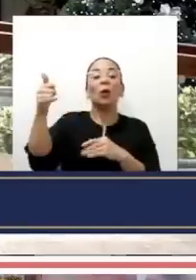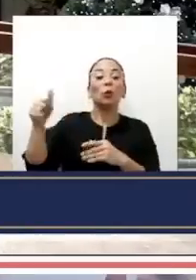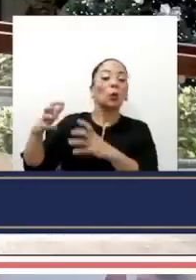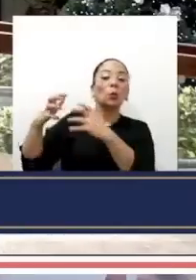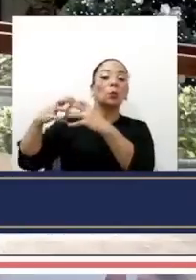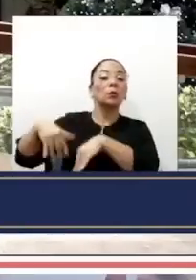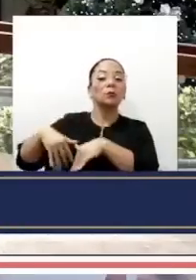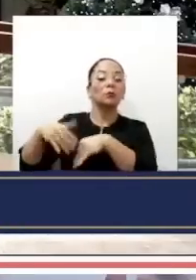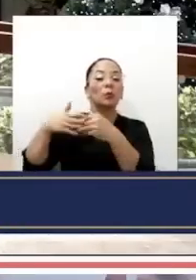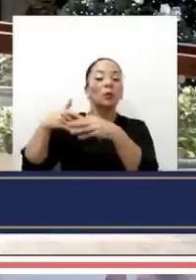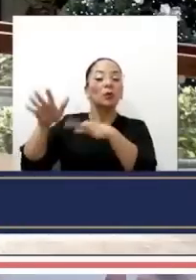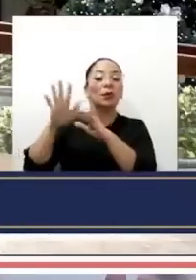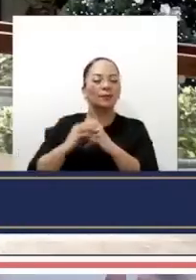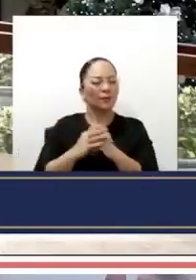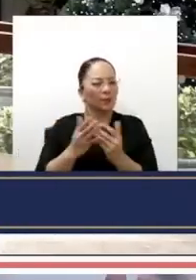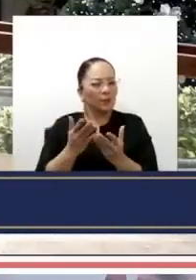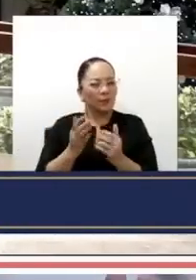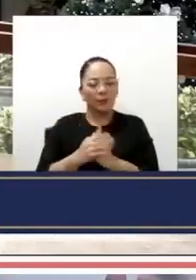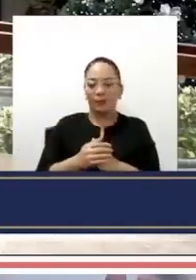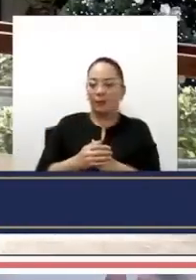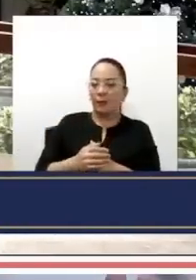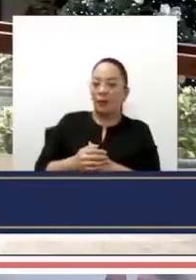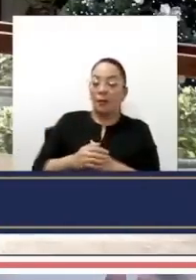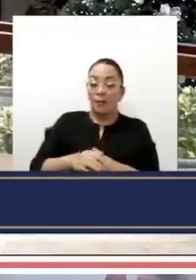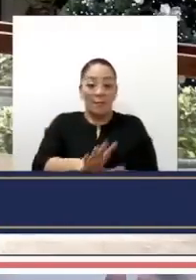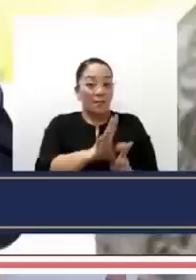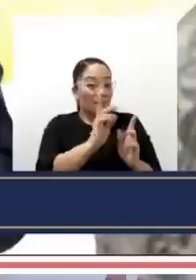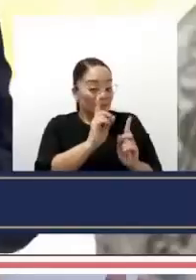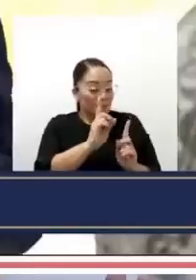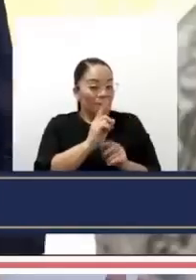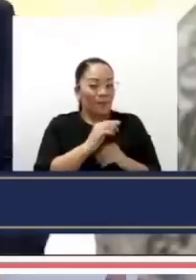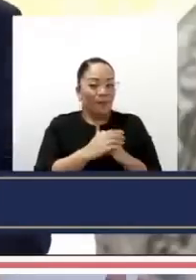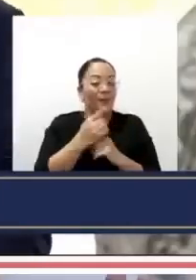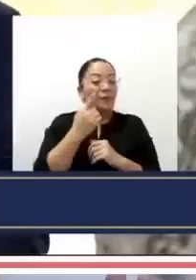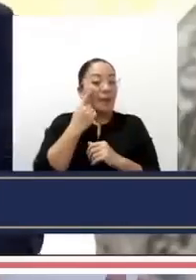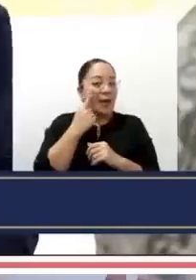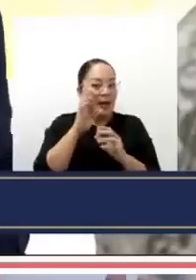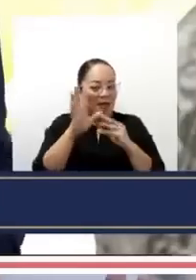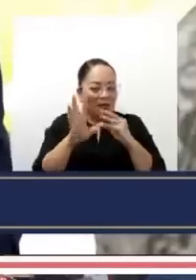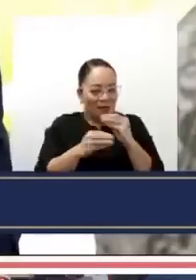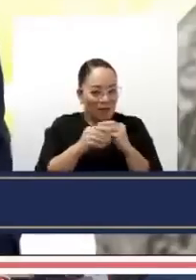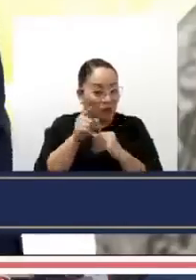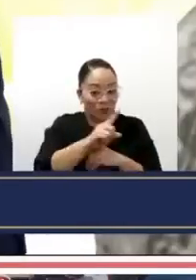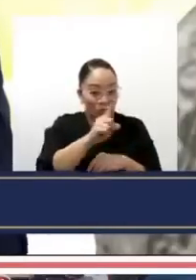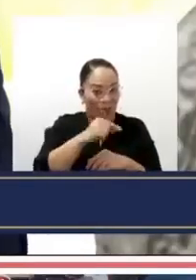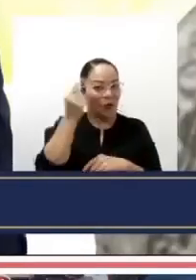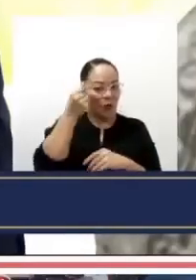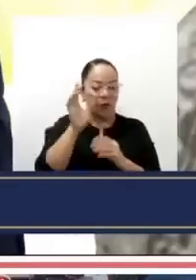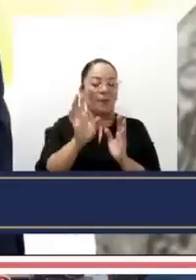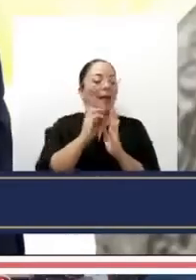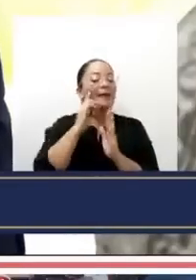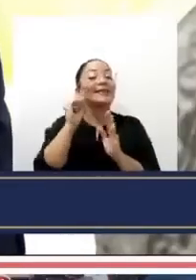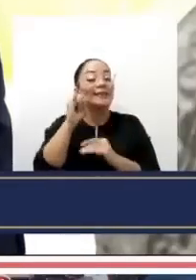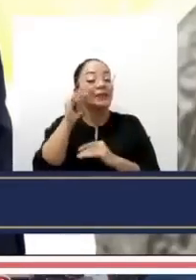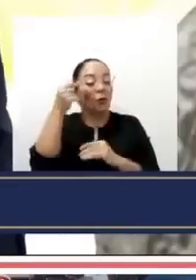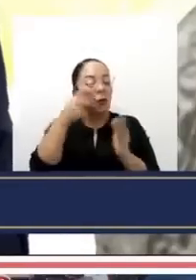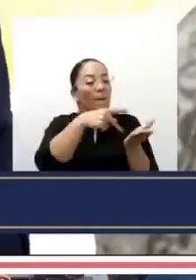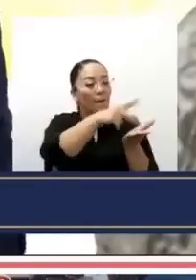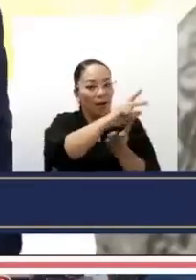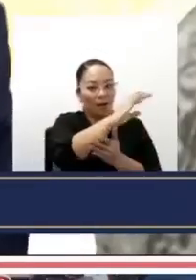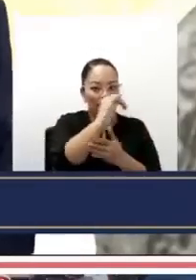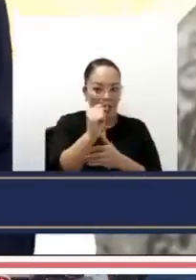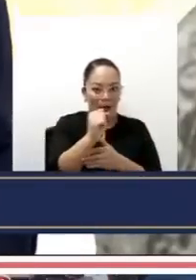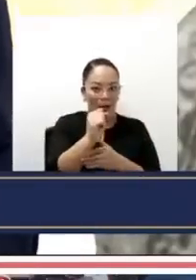colapse el resto del mundo. Pero es que además, si usted no, si el gobierno le paga a la caja lo que la